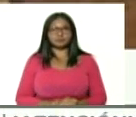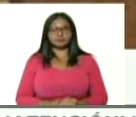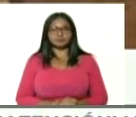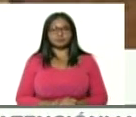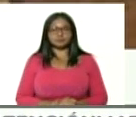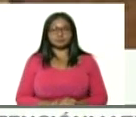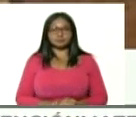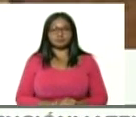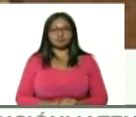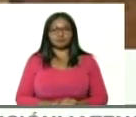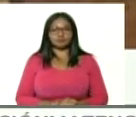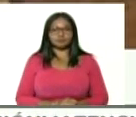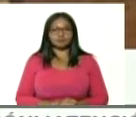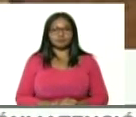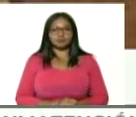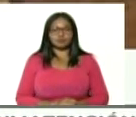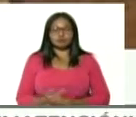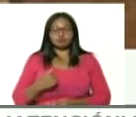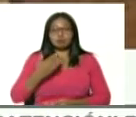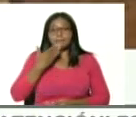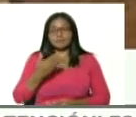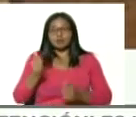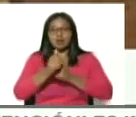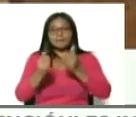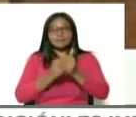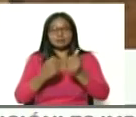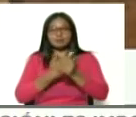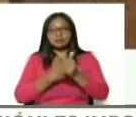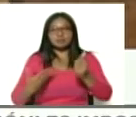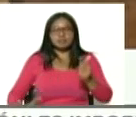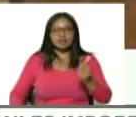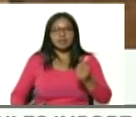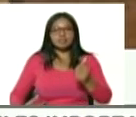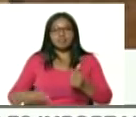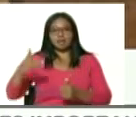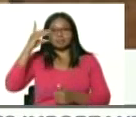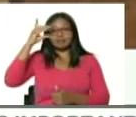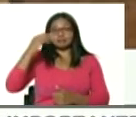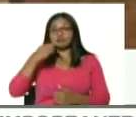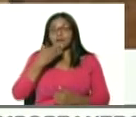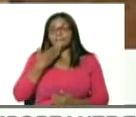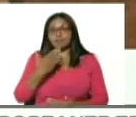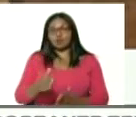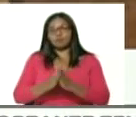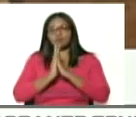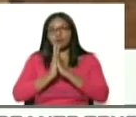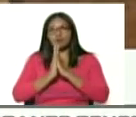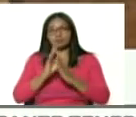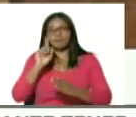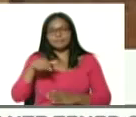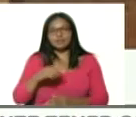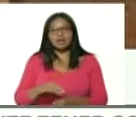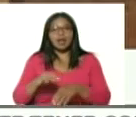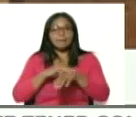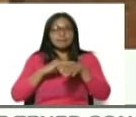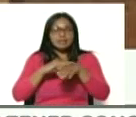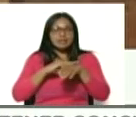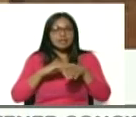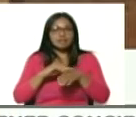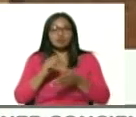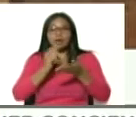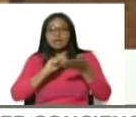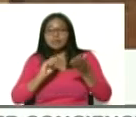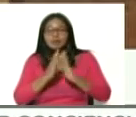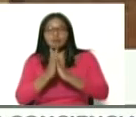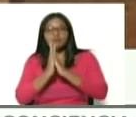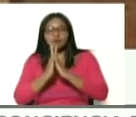le pido a la vicepresidenta Delcy Rodríguez, atención, y al ministro Jorge Márquez, anótelo hoy como una tarea vital.